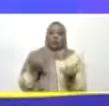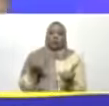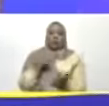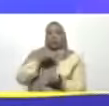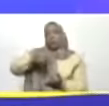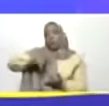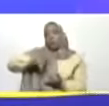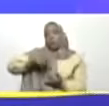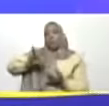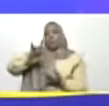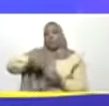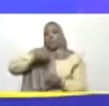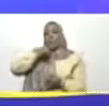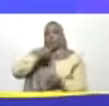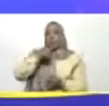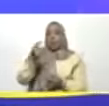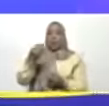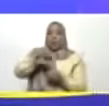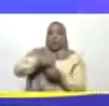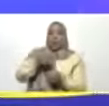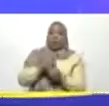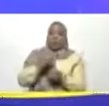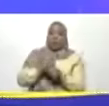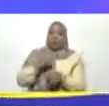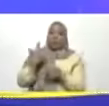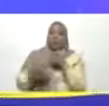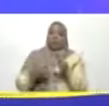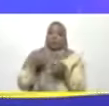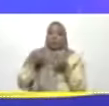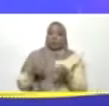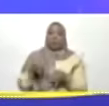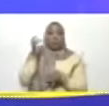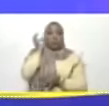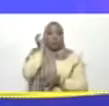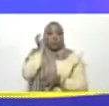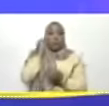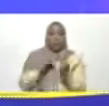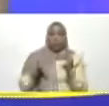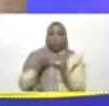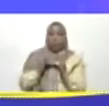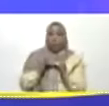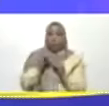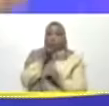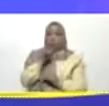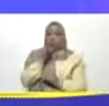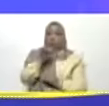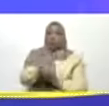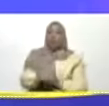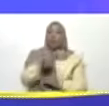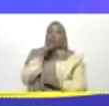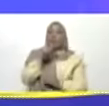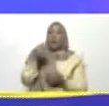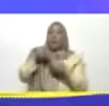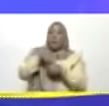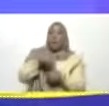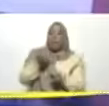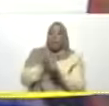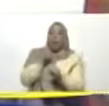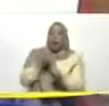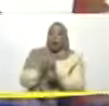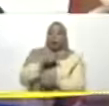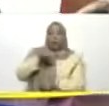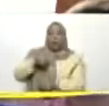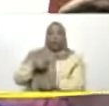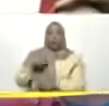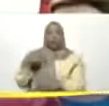federación también están involucrados allí las mujeres en igualdad de género también están involucradas en